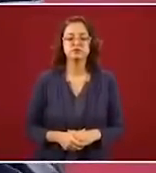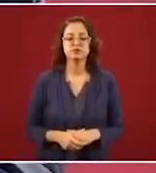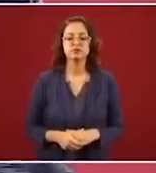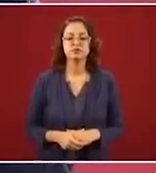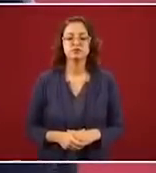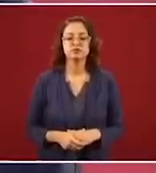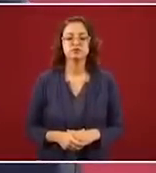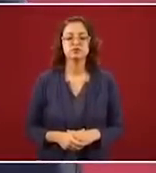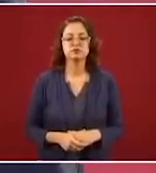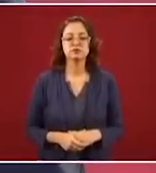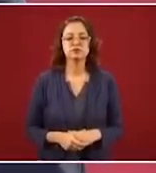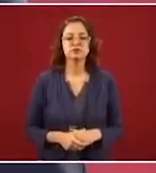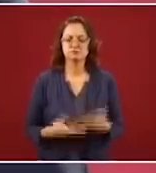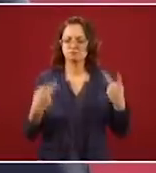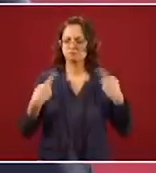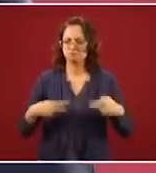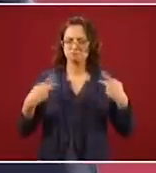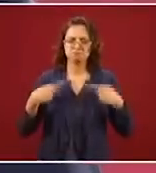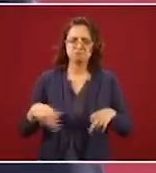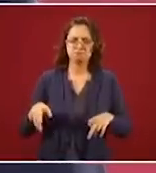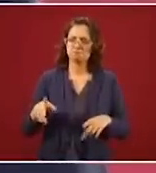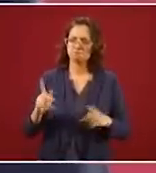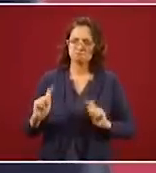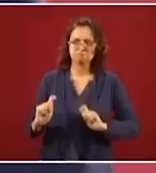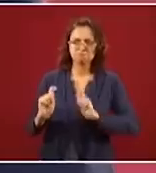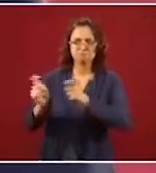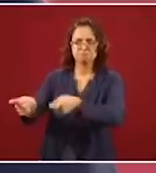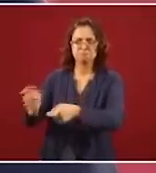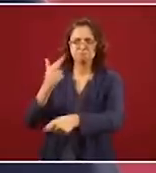los propios ciudadanos